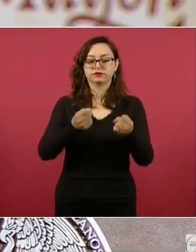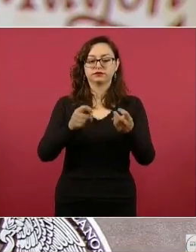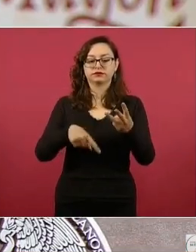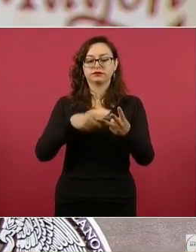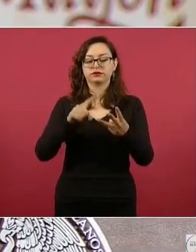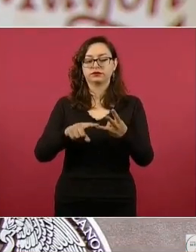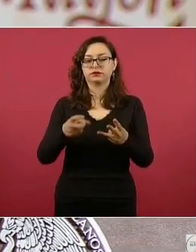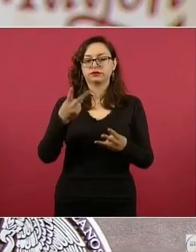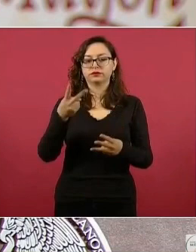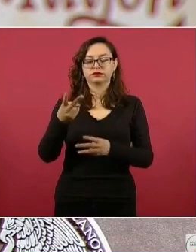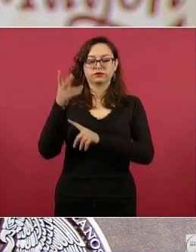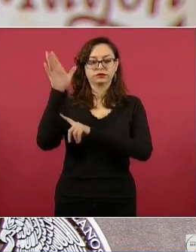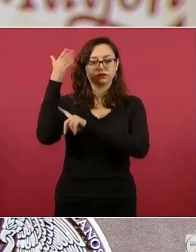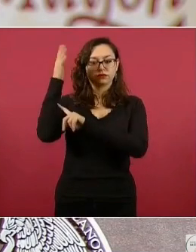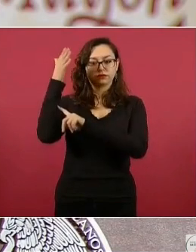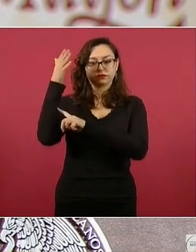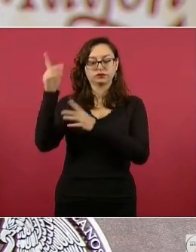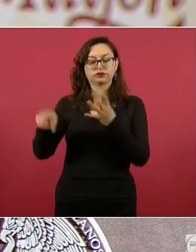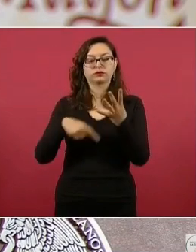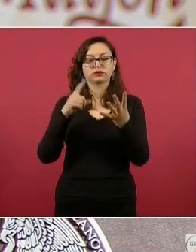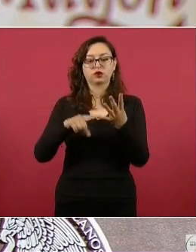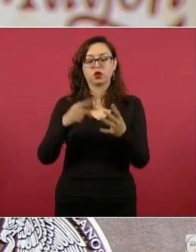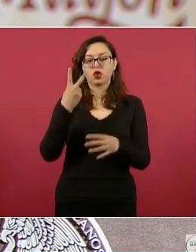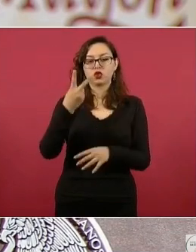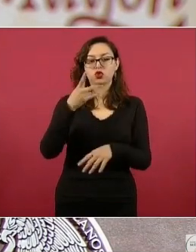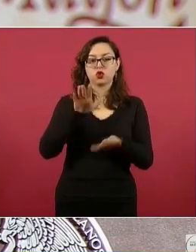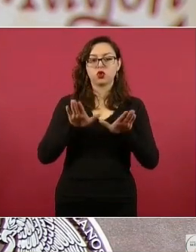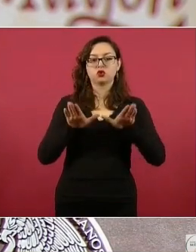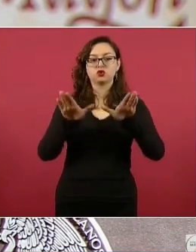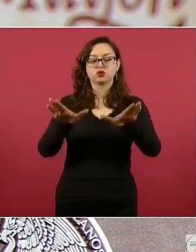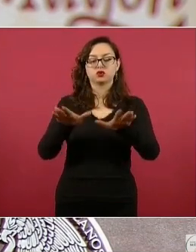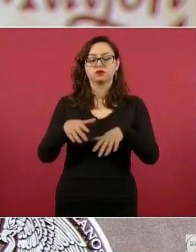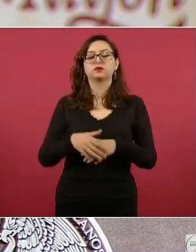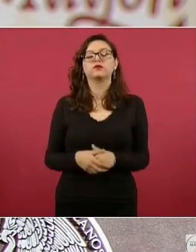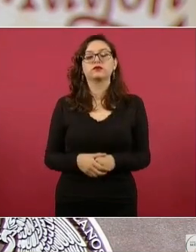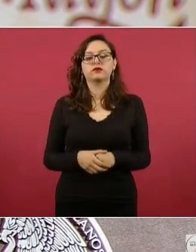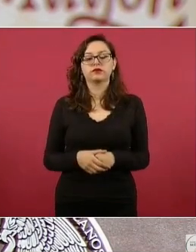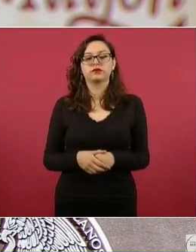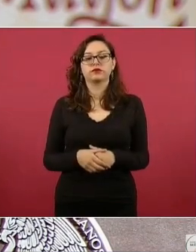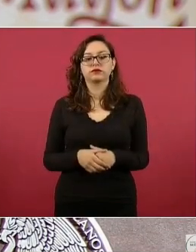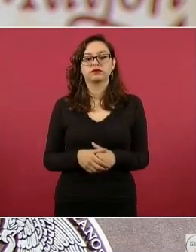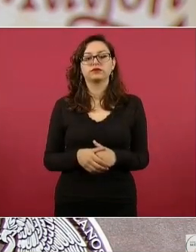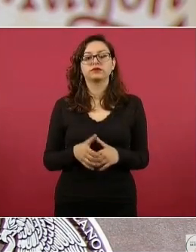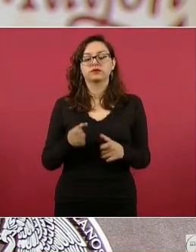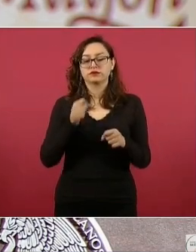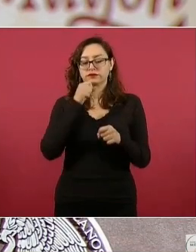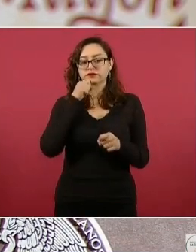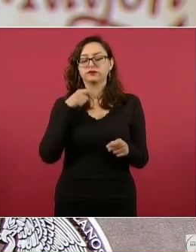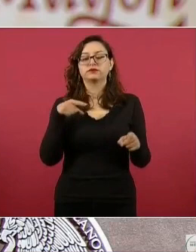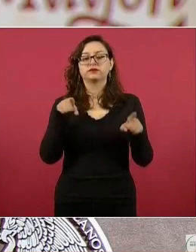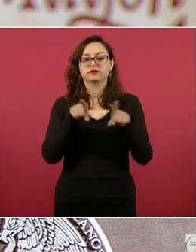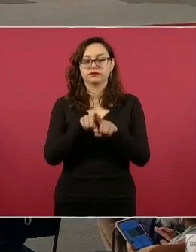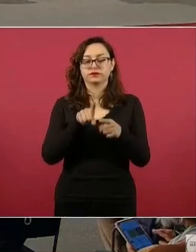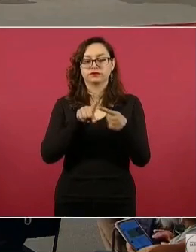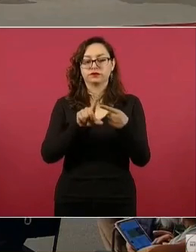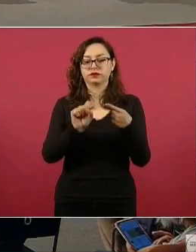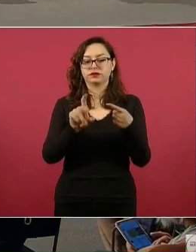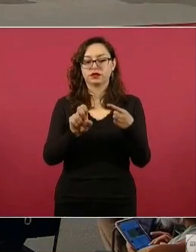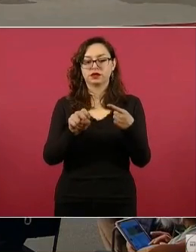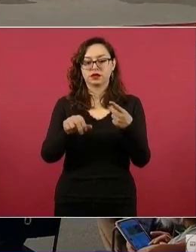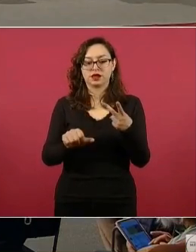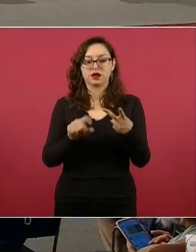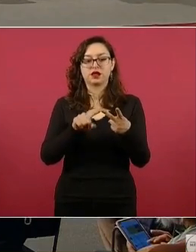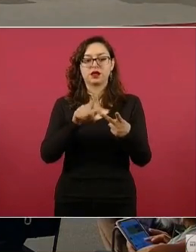ambulancias urbanas, 2 aeronaves. Esto incluye personal de la Secretaría de la Defensa Nacional, de la